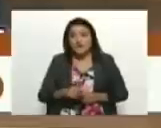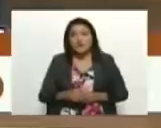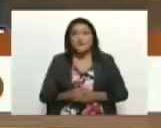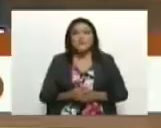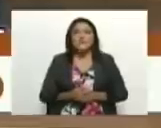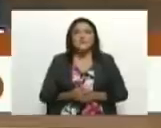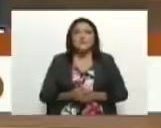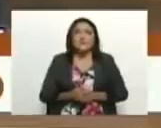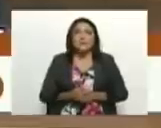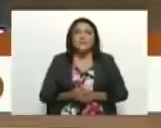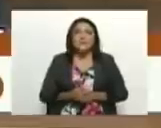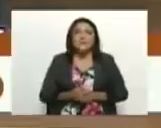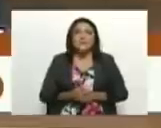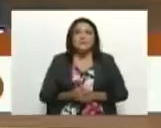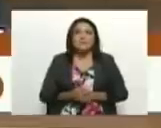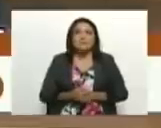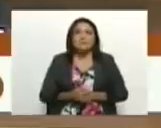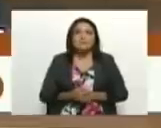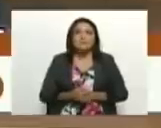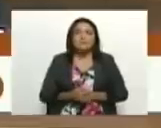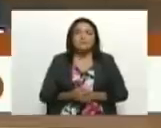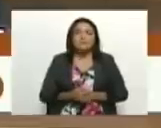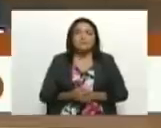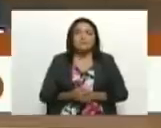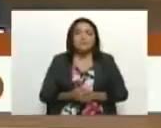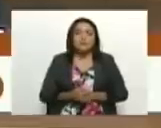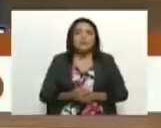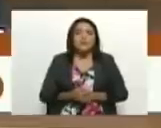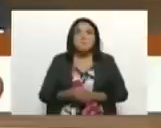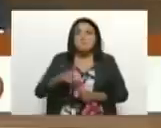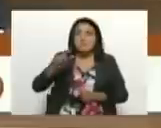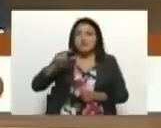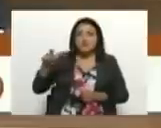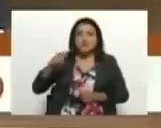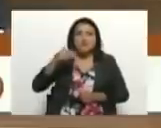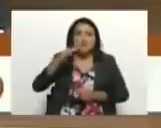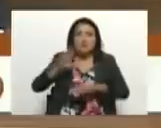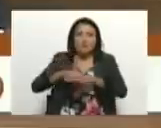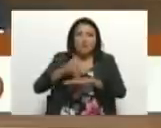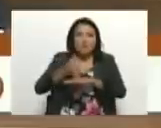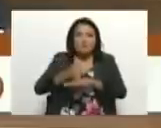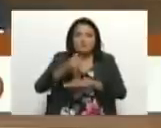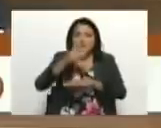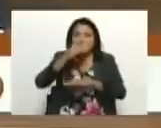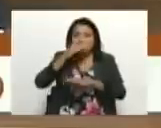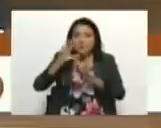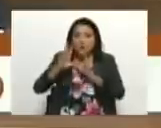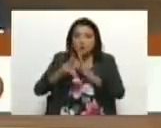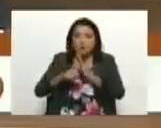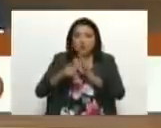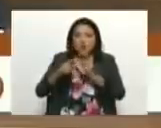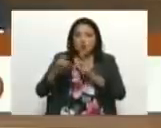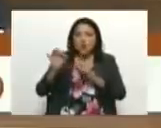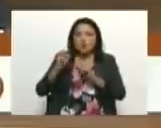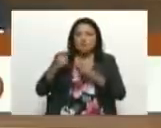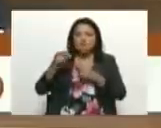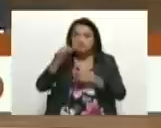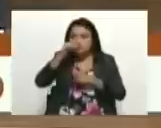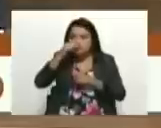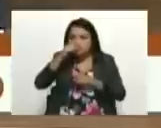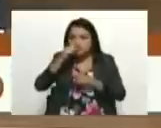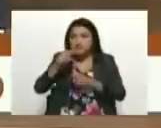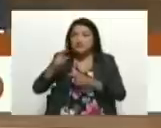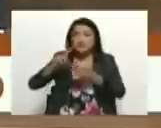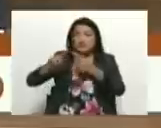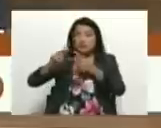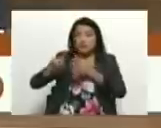lo que se le haya incautado a delincuentes de narcotráfico, de extorsión, de este tipo de delito, en provecho de nuestro